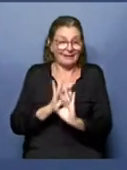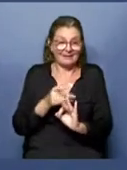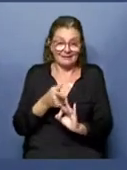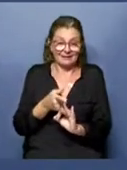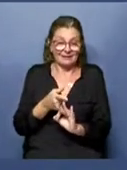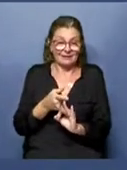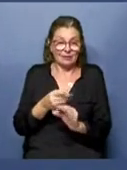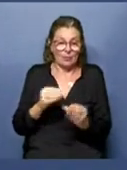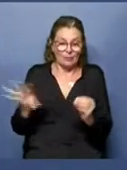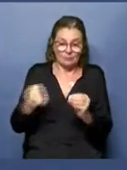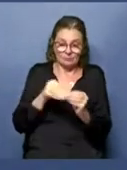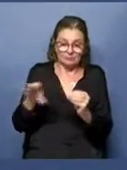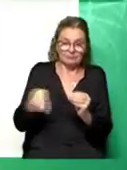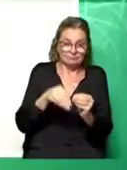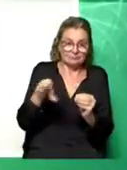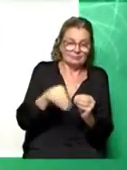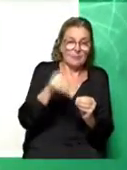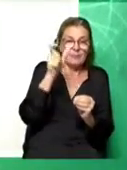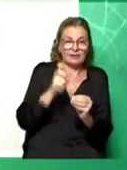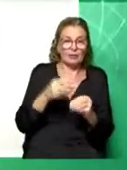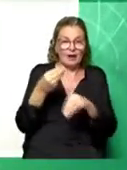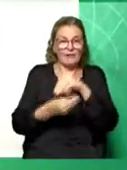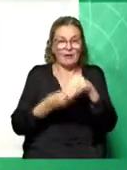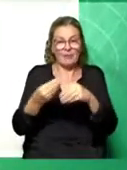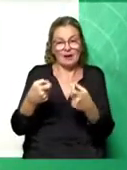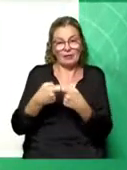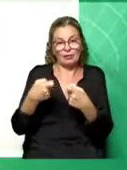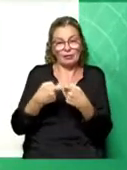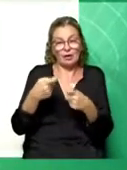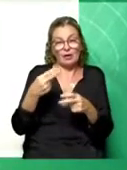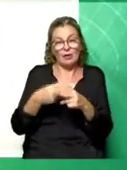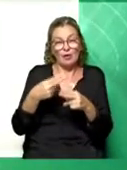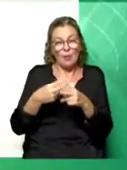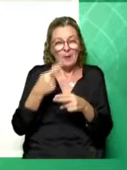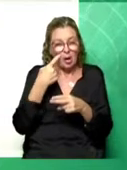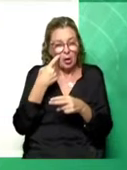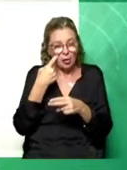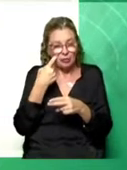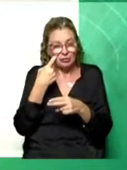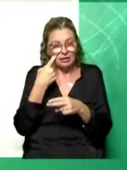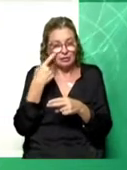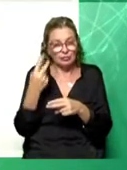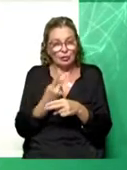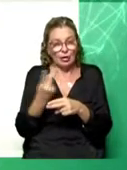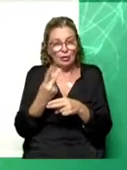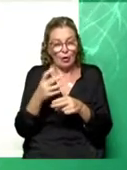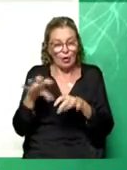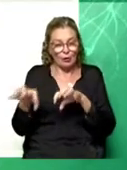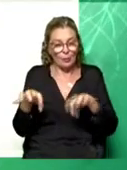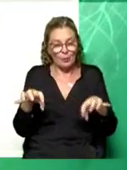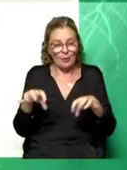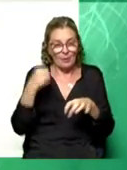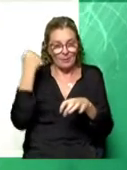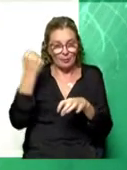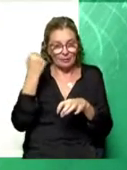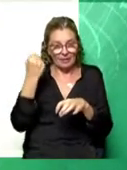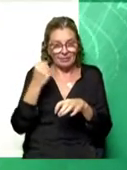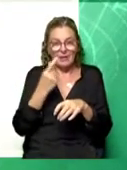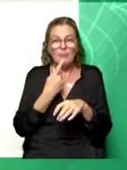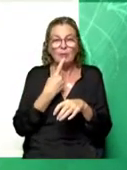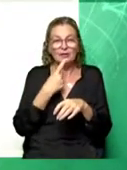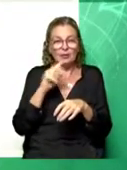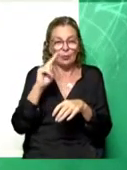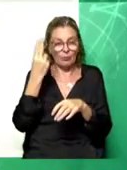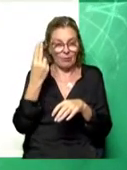un cúmulo de militancia y de familiares asociados, nombres bastante conocidos de estos dos partidos tradicionales, y que